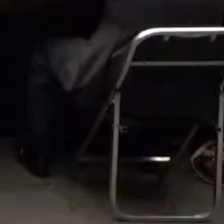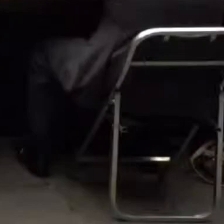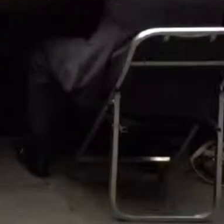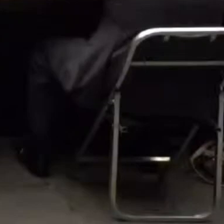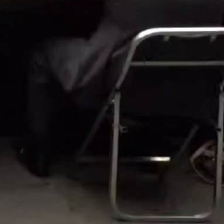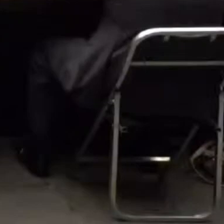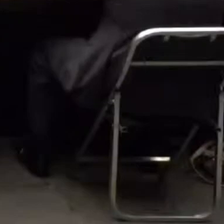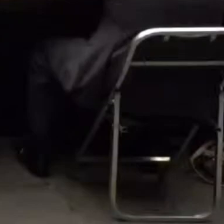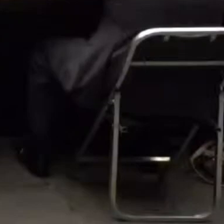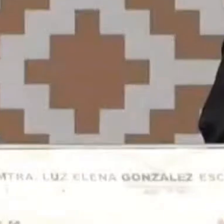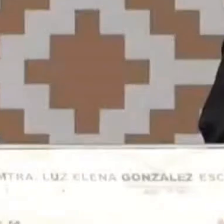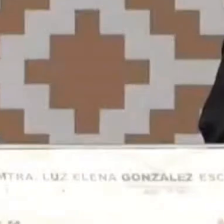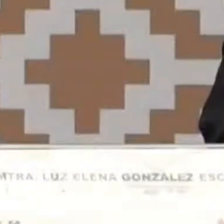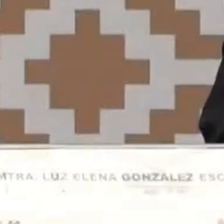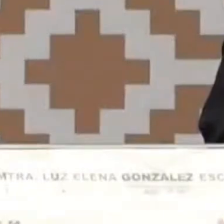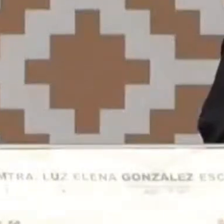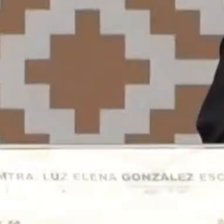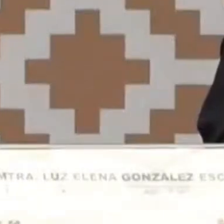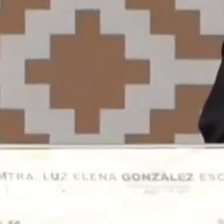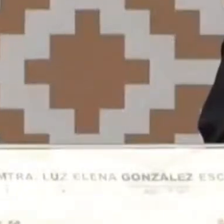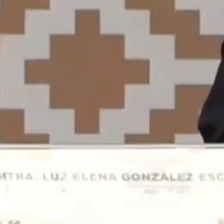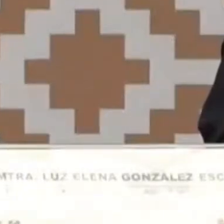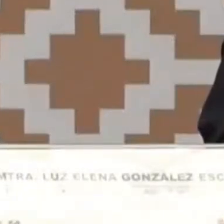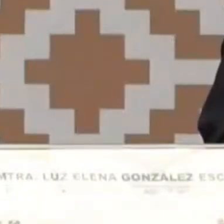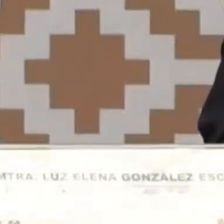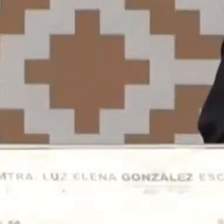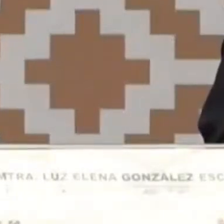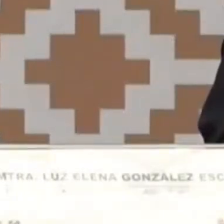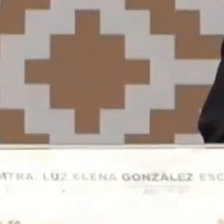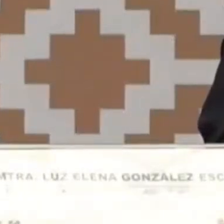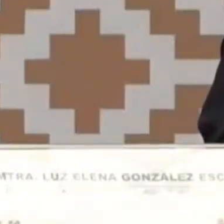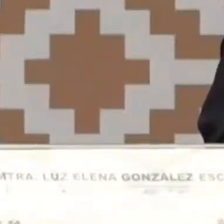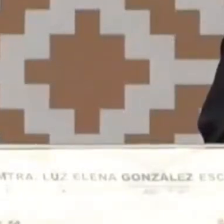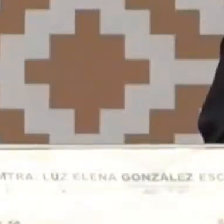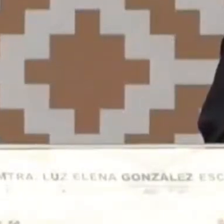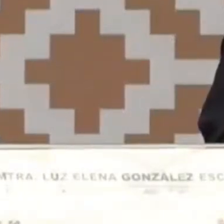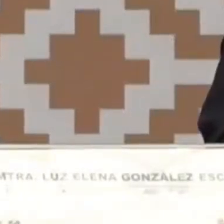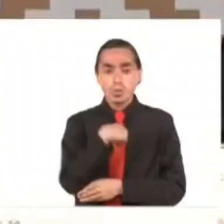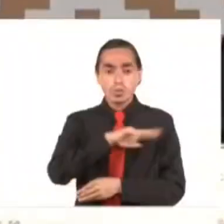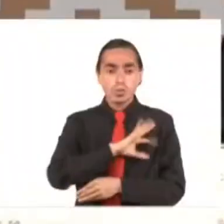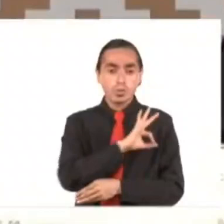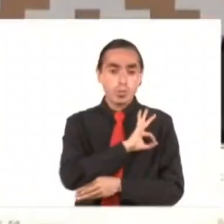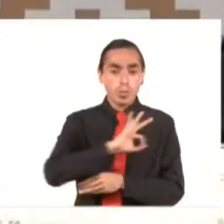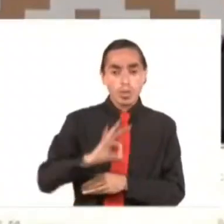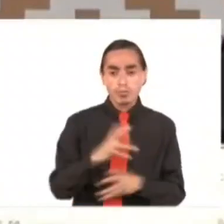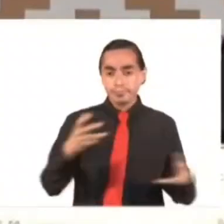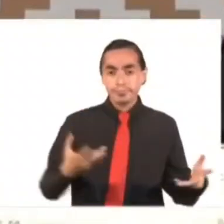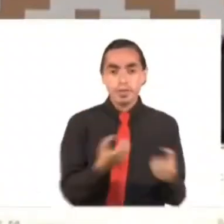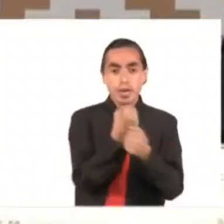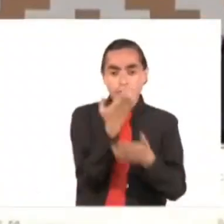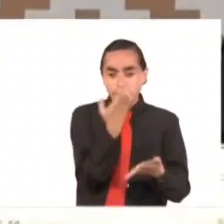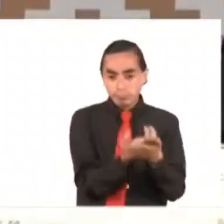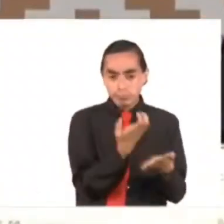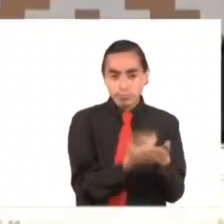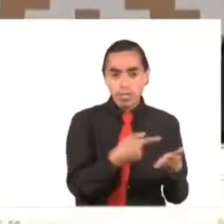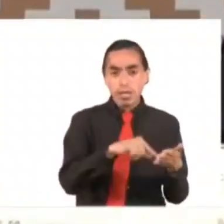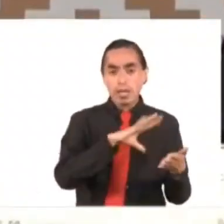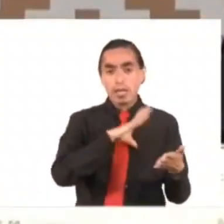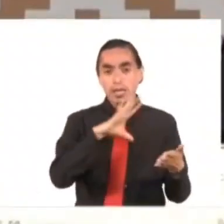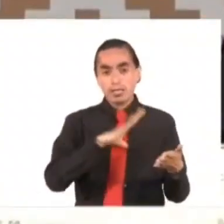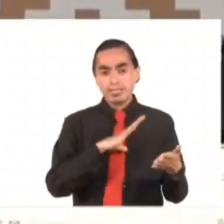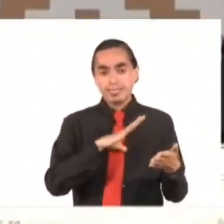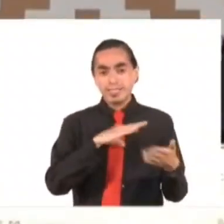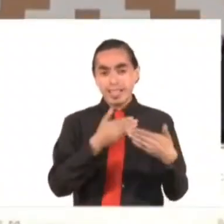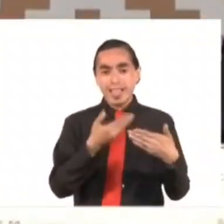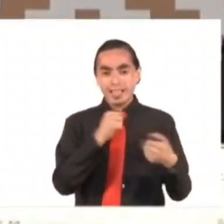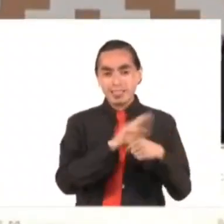esto ha implicado que muchos sectores puedan desarrollarse y podamos recuperar en términos económicos la posición